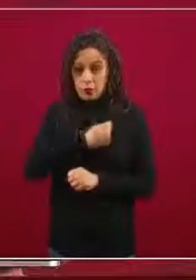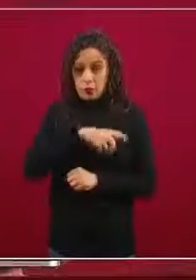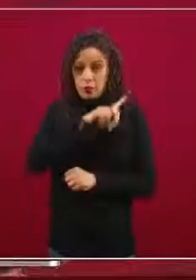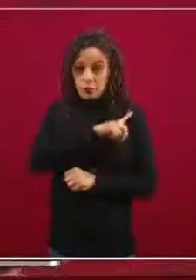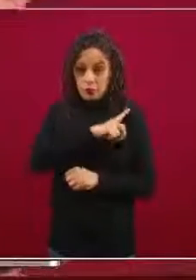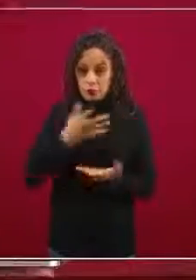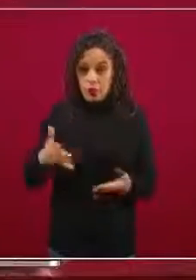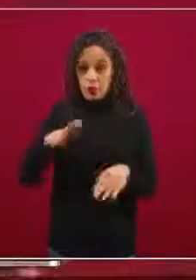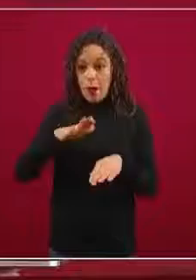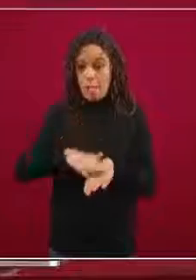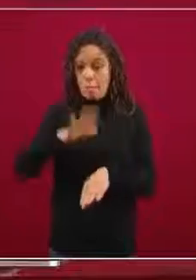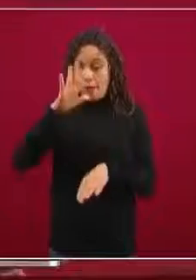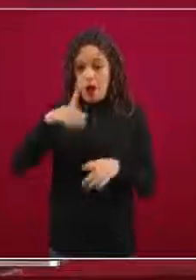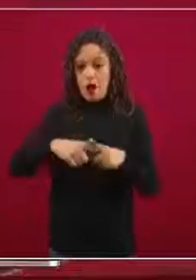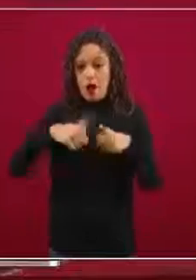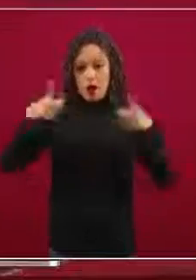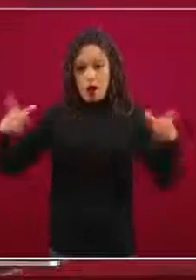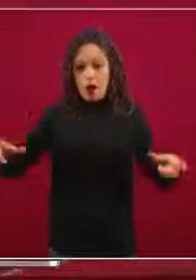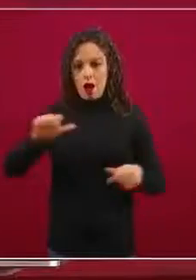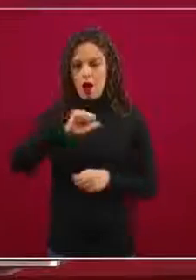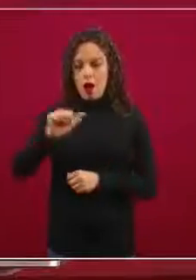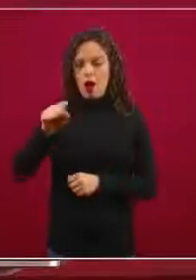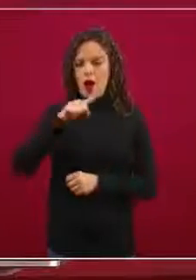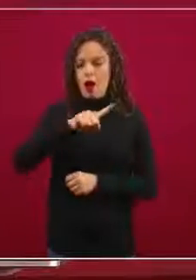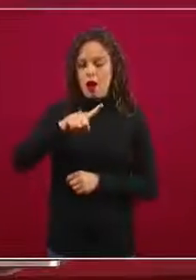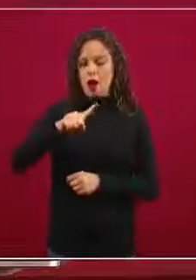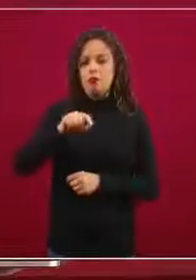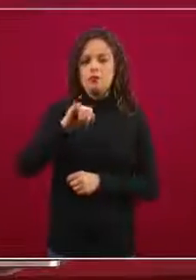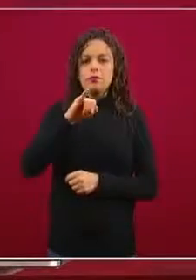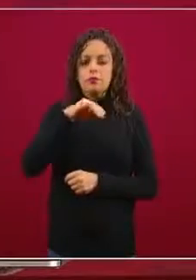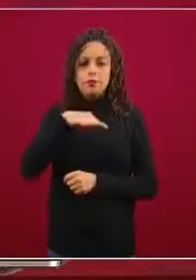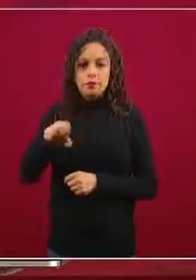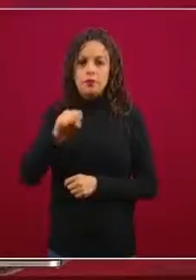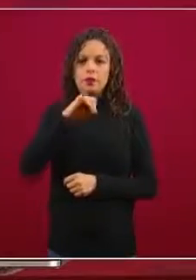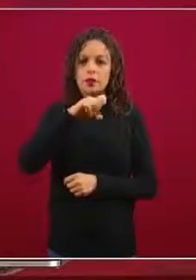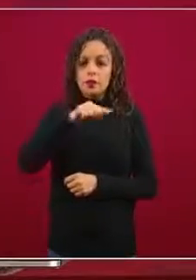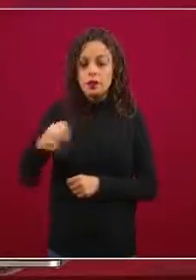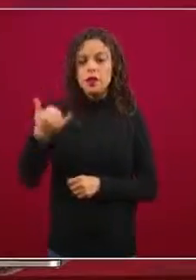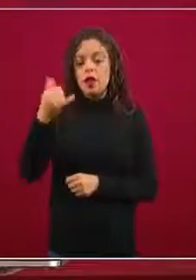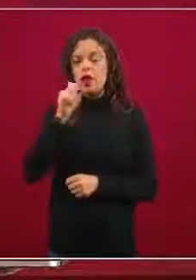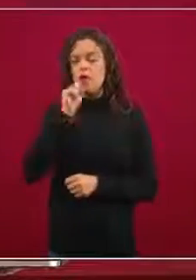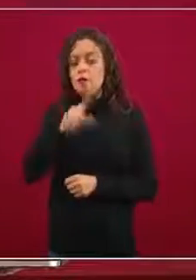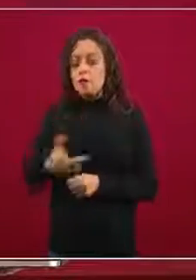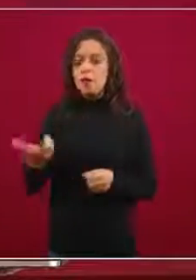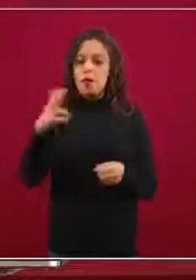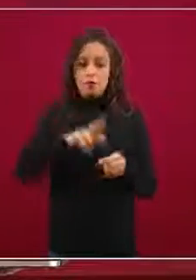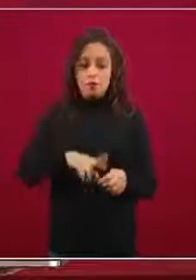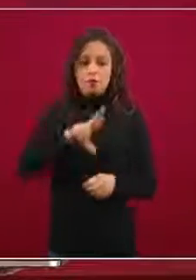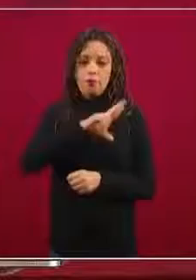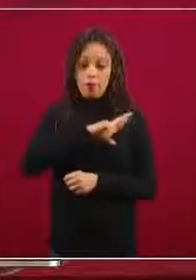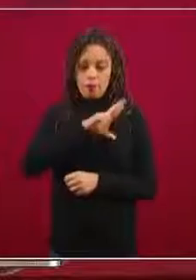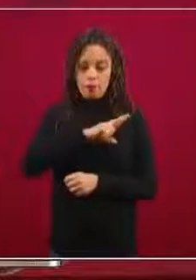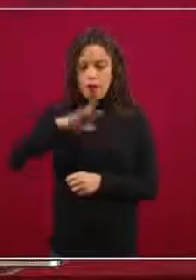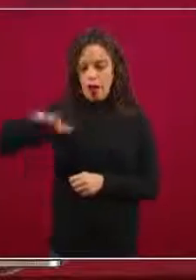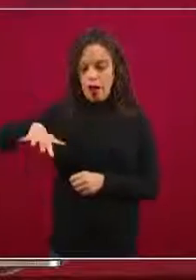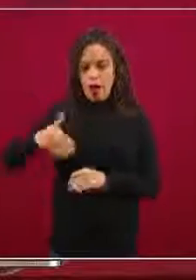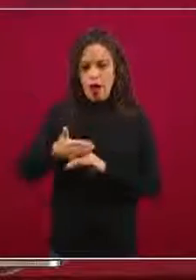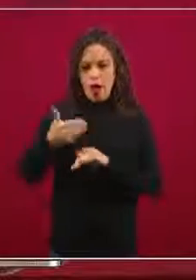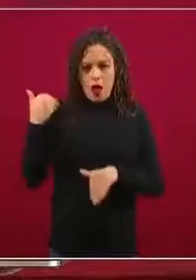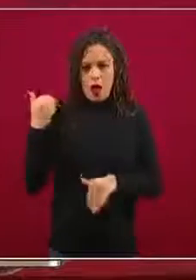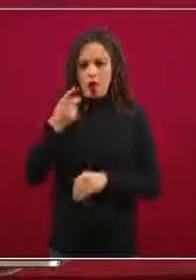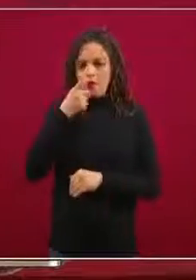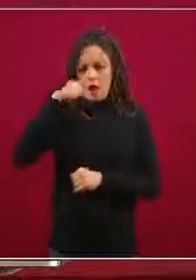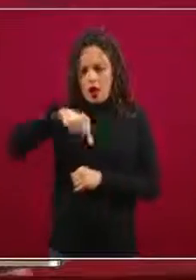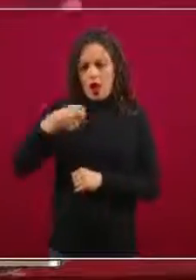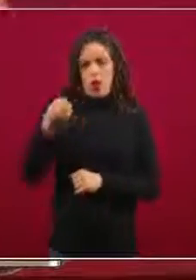mayormente público, pero también con algunas colaboraciones específicas con el sector privado que fueron anunciadas aquí. A pesar de